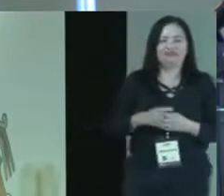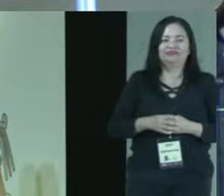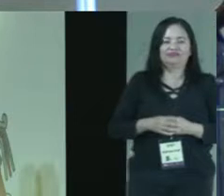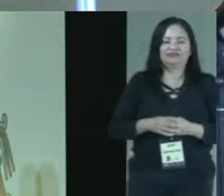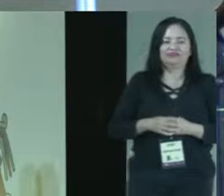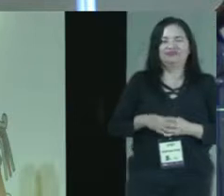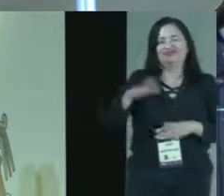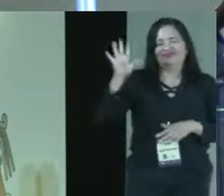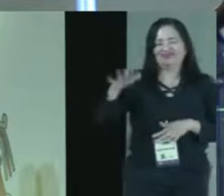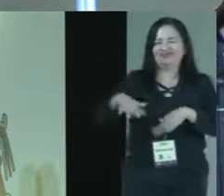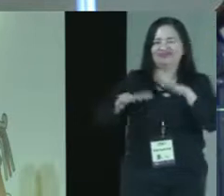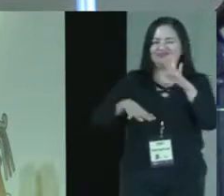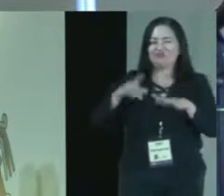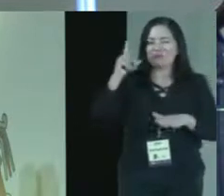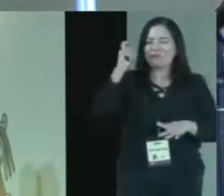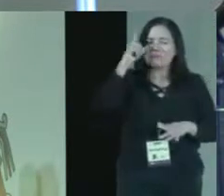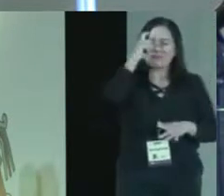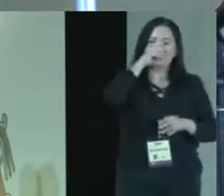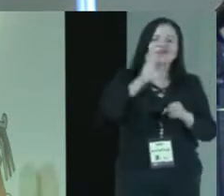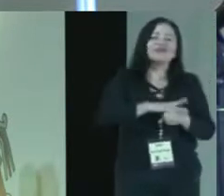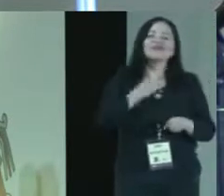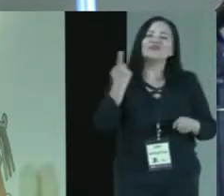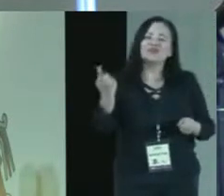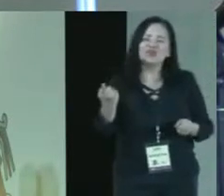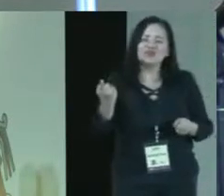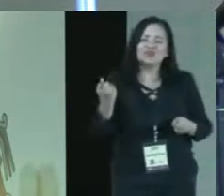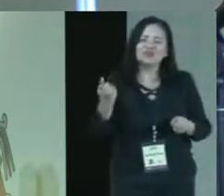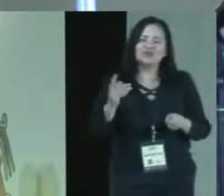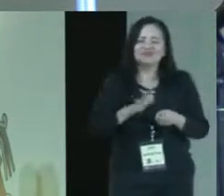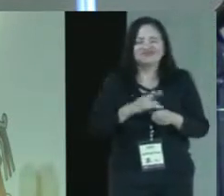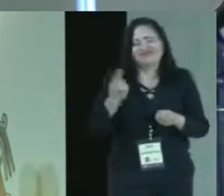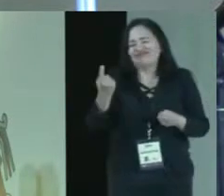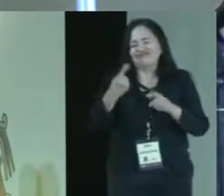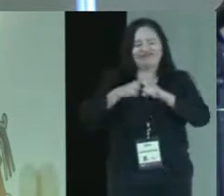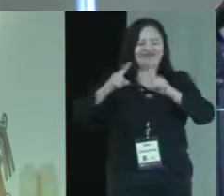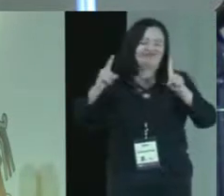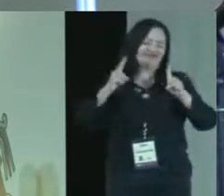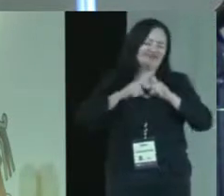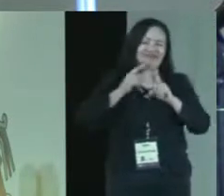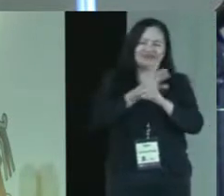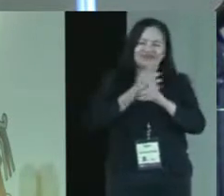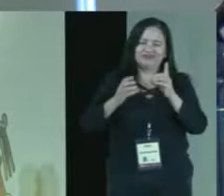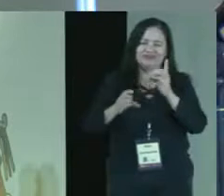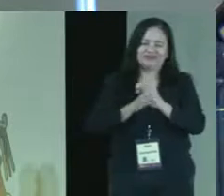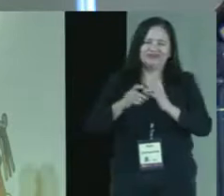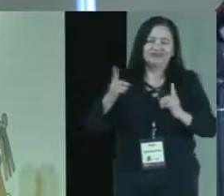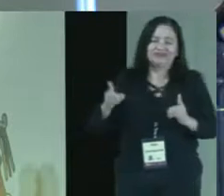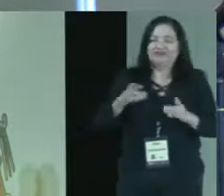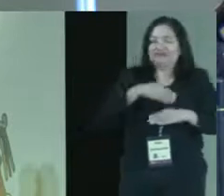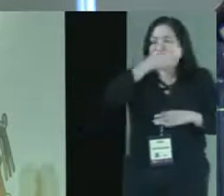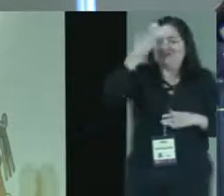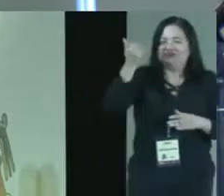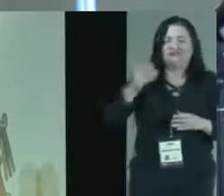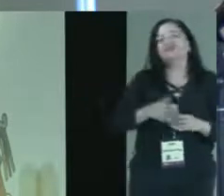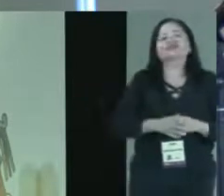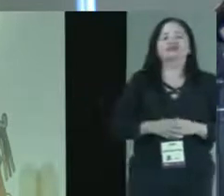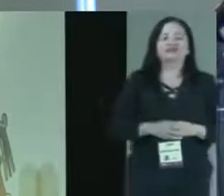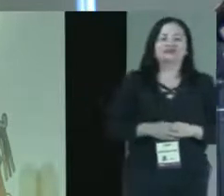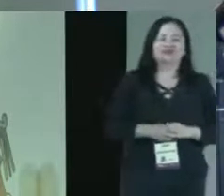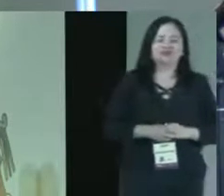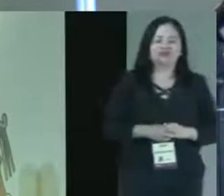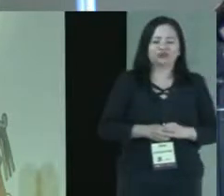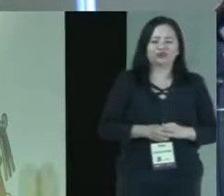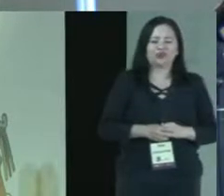más complejo, porque se suman múltiples variables y todas son exponenciales,